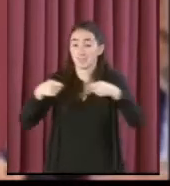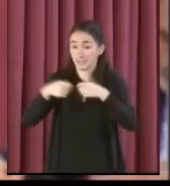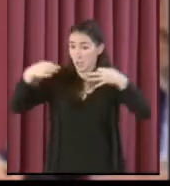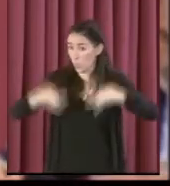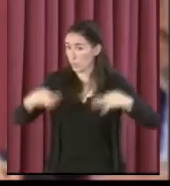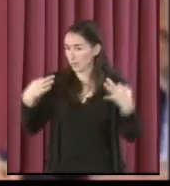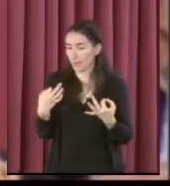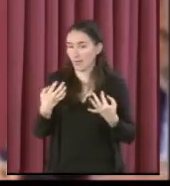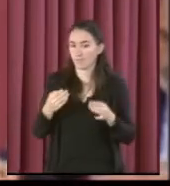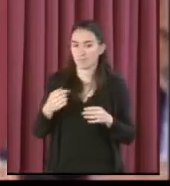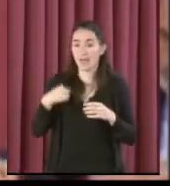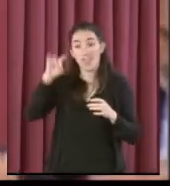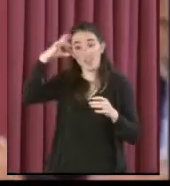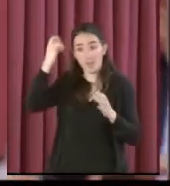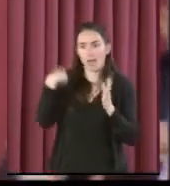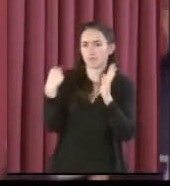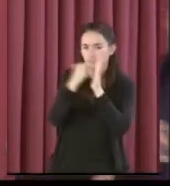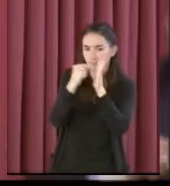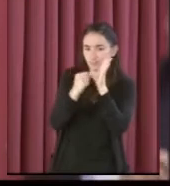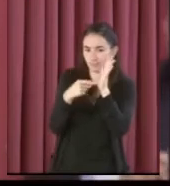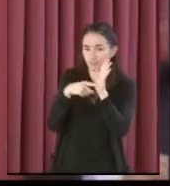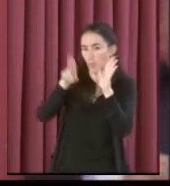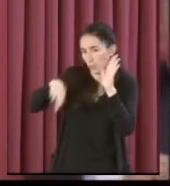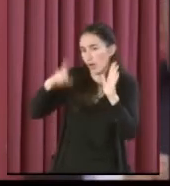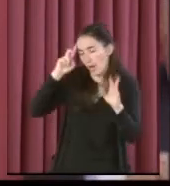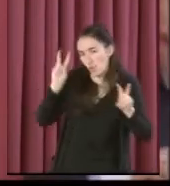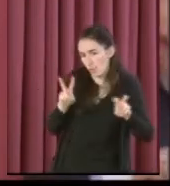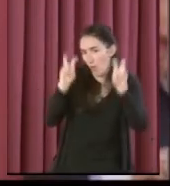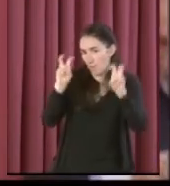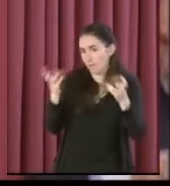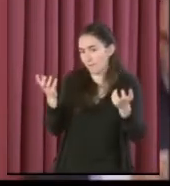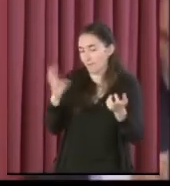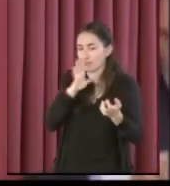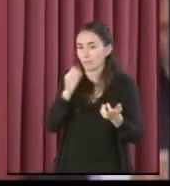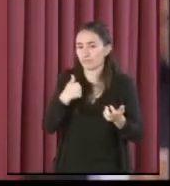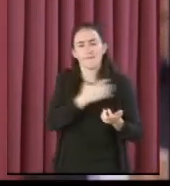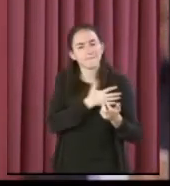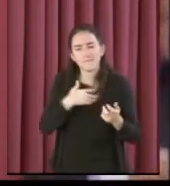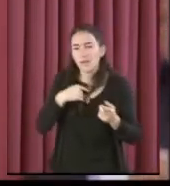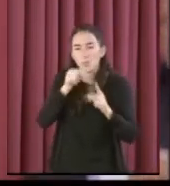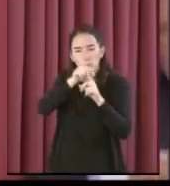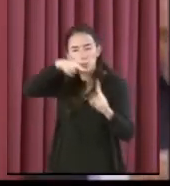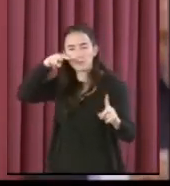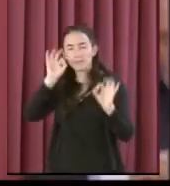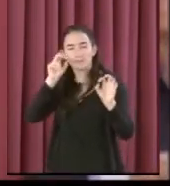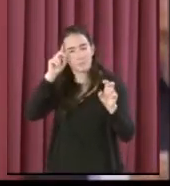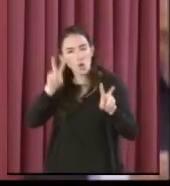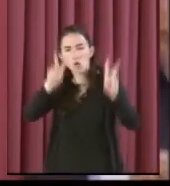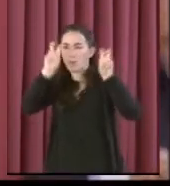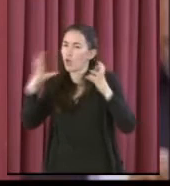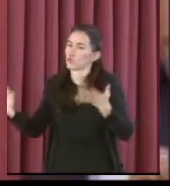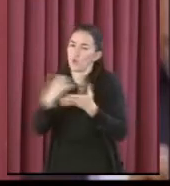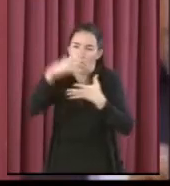esta perspectiva y respondiendo a la pregunta, estamos trabajando para incorporar un enfoque innovador en todas las actuaciones